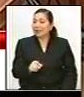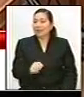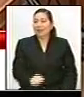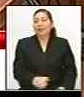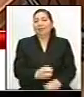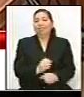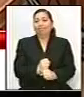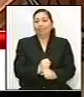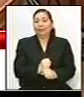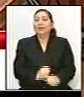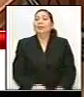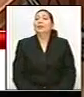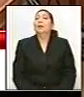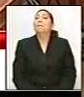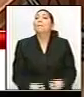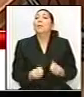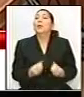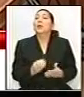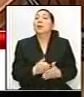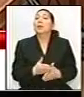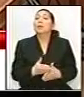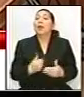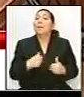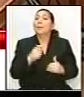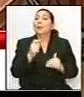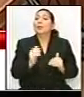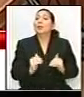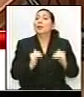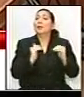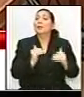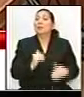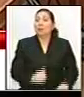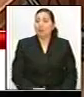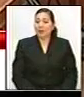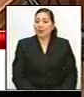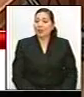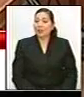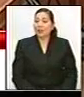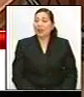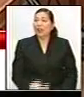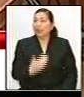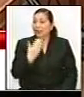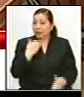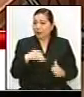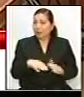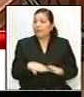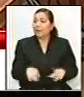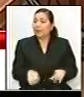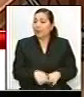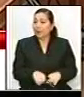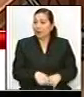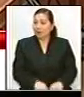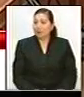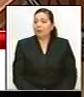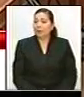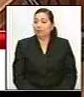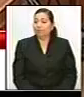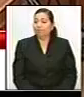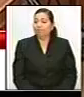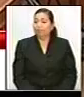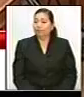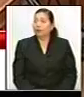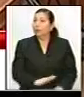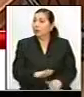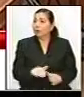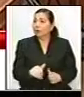que tomarlo en cuenta porque es parte del adulto mayor, ¿no? Hay que involucrar también. Es un ente, es un